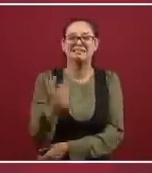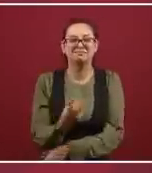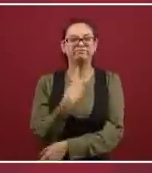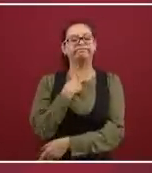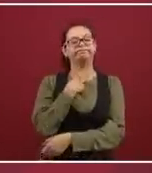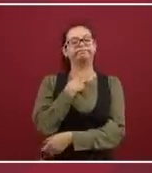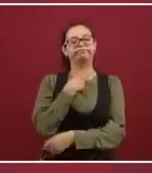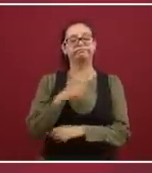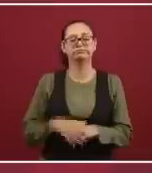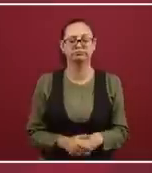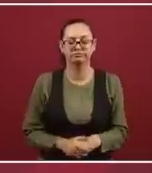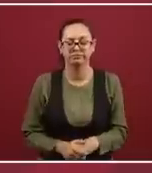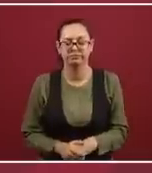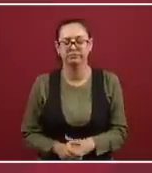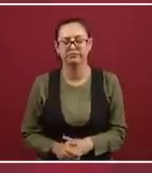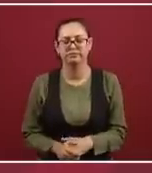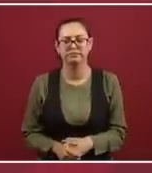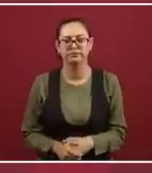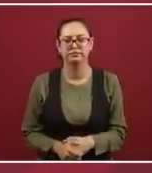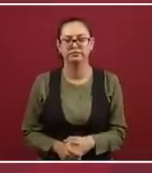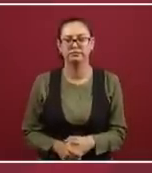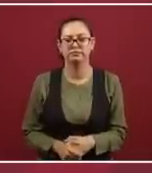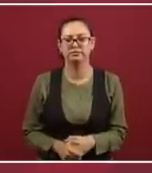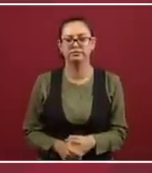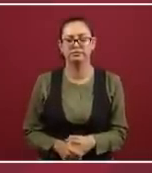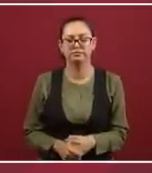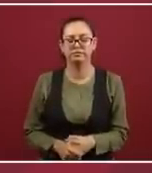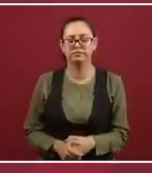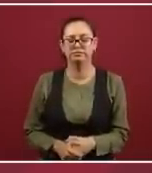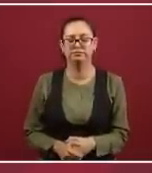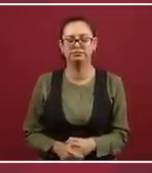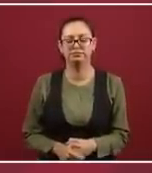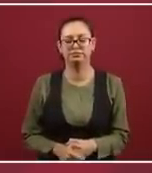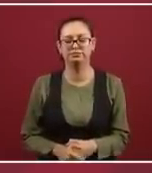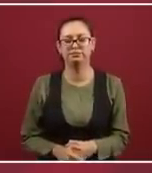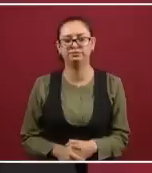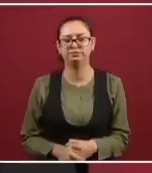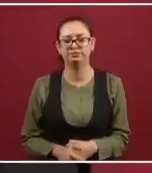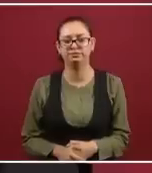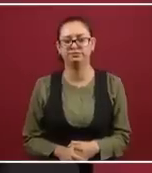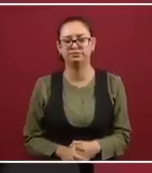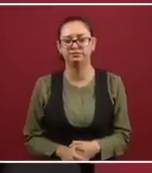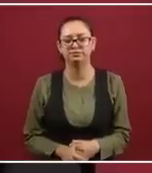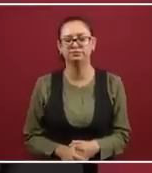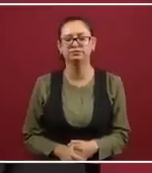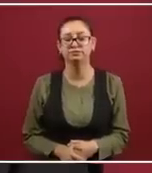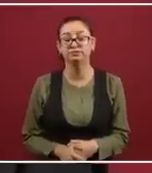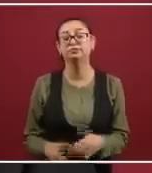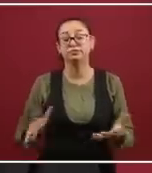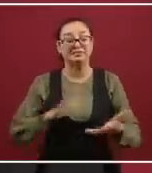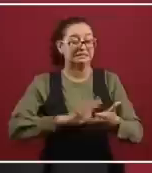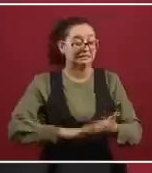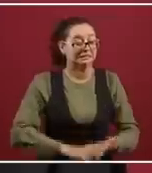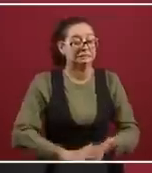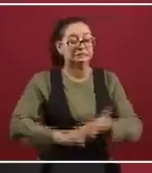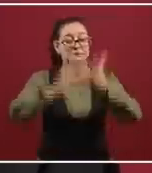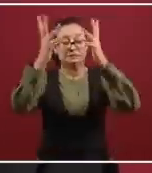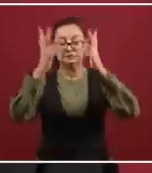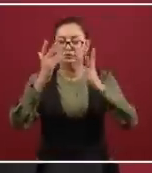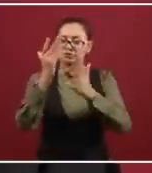Entonces, para detener el flagelo de la violencia es